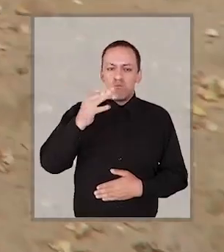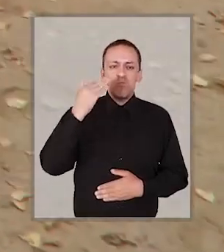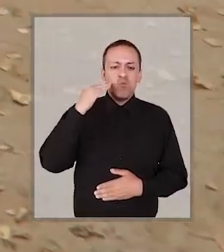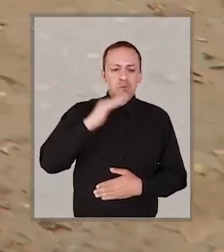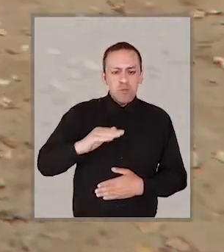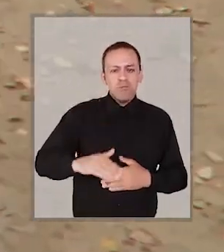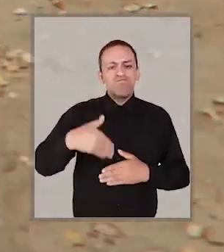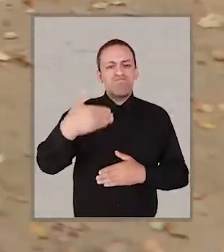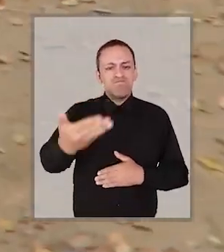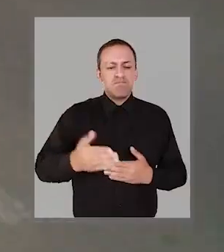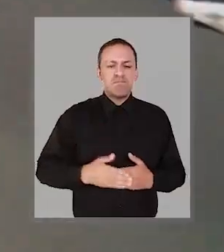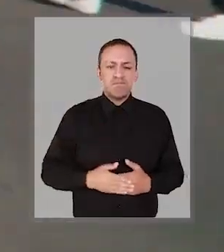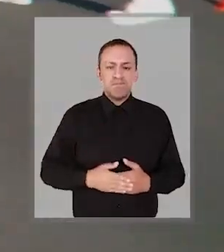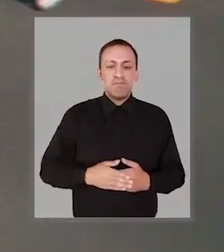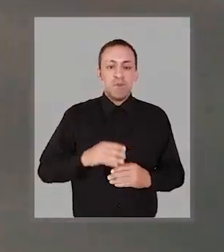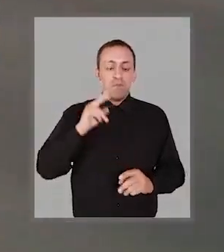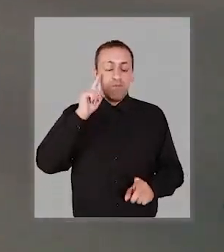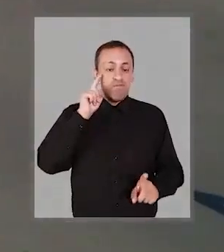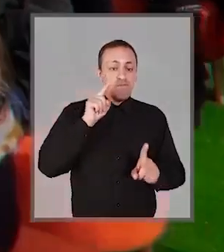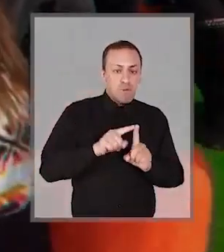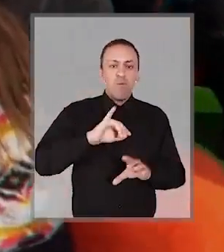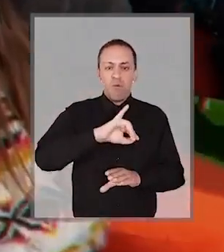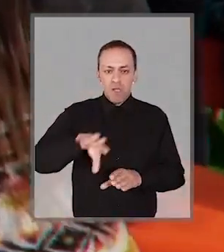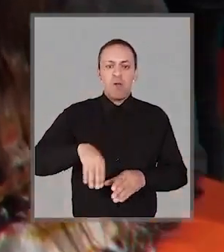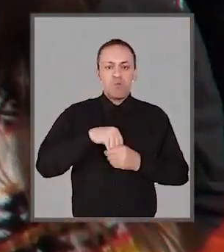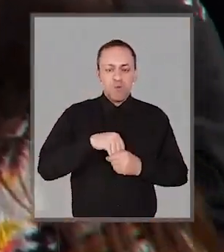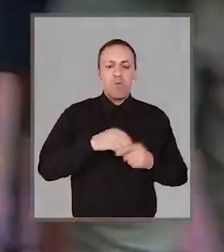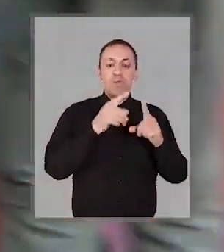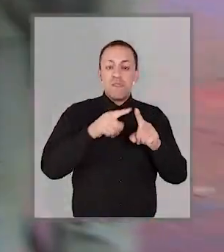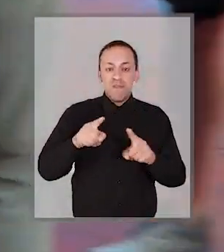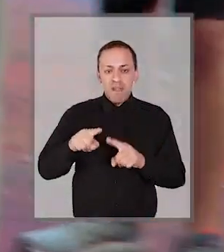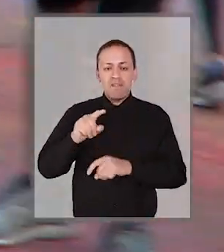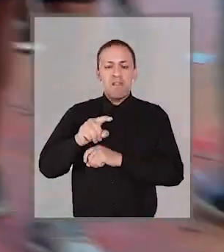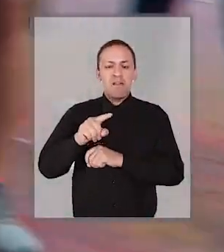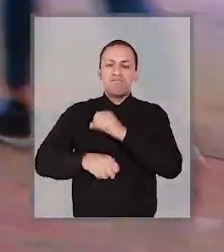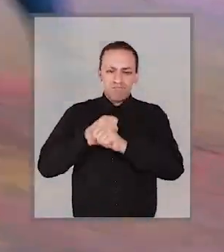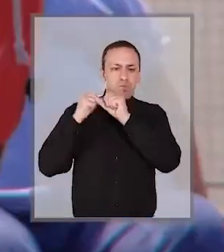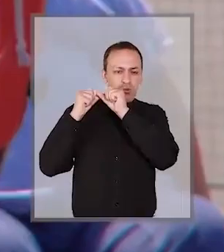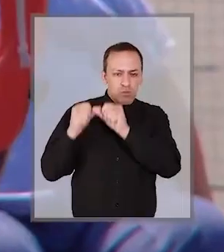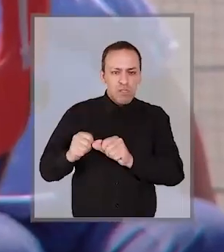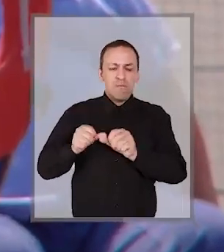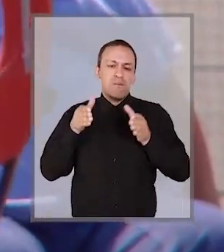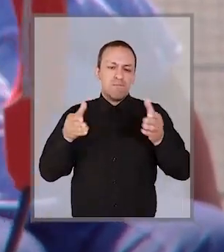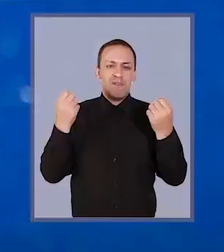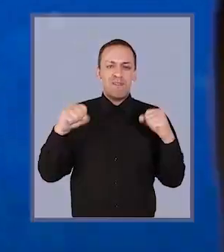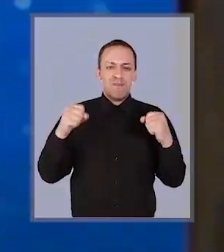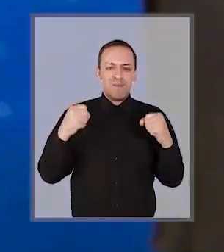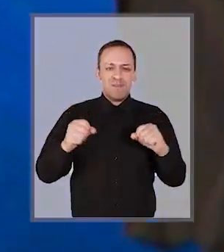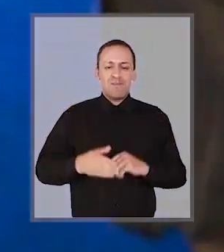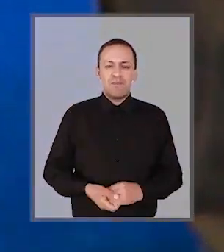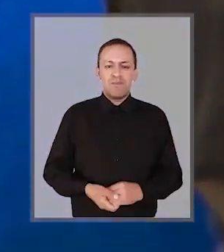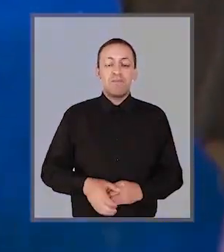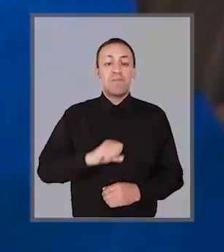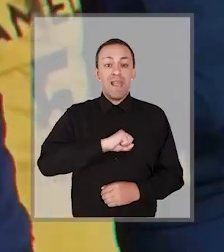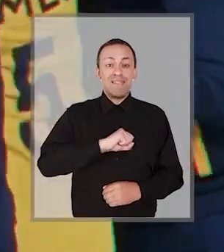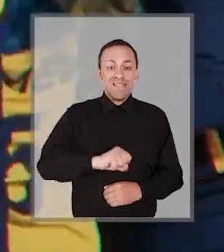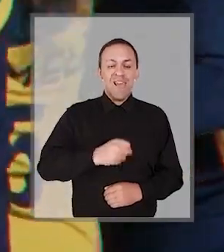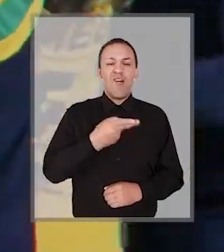futuras generaciones, con una mirada inclusiva, diversa y sostenible del deporte.